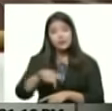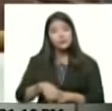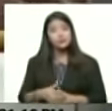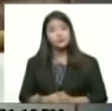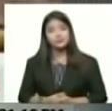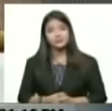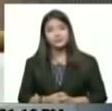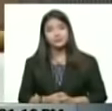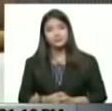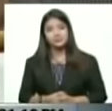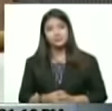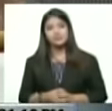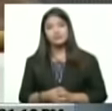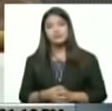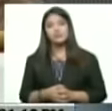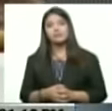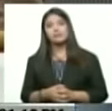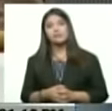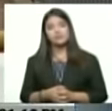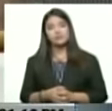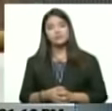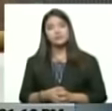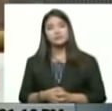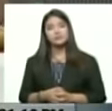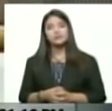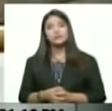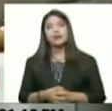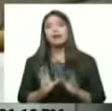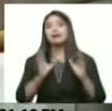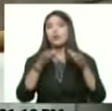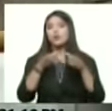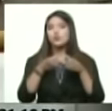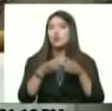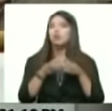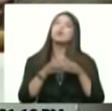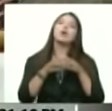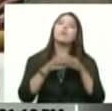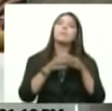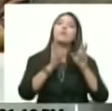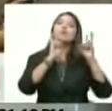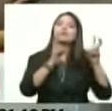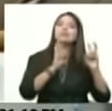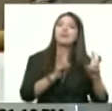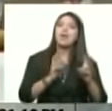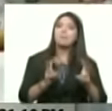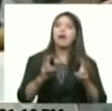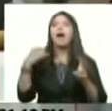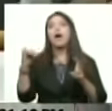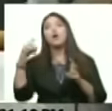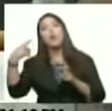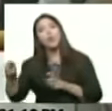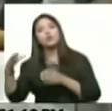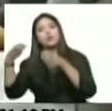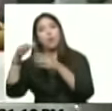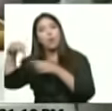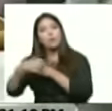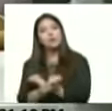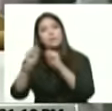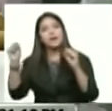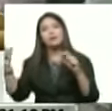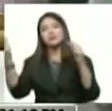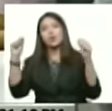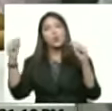que se han hecho las reuniones por mesa o por motores y hay otra reunión que tuvimos esta mañana discutiendo